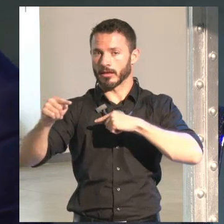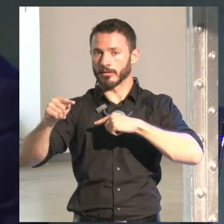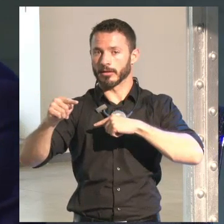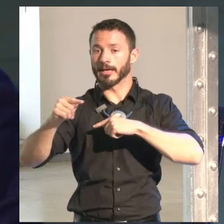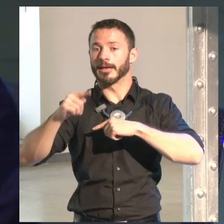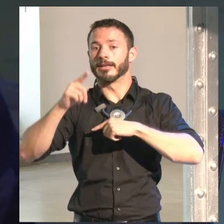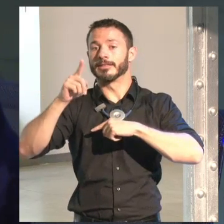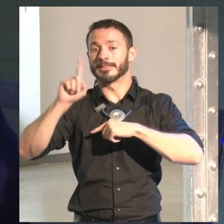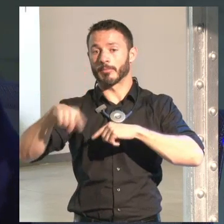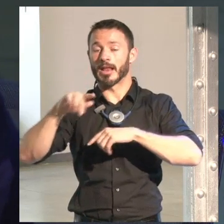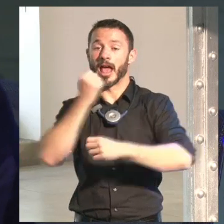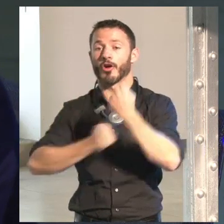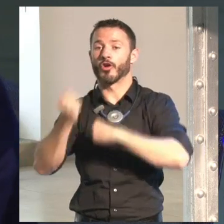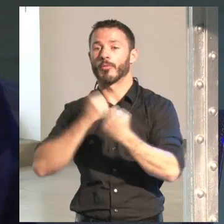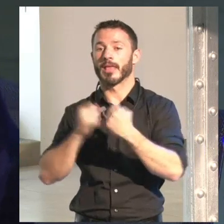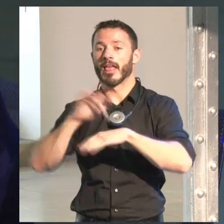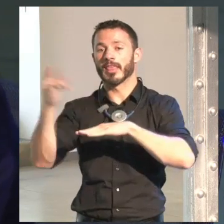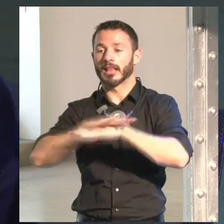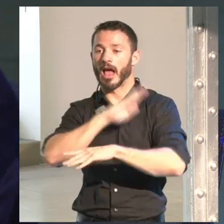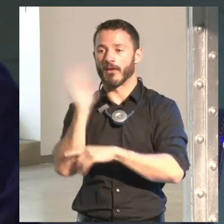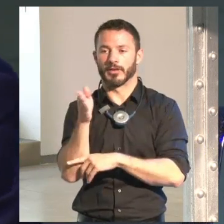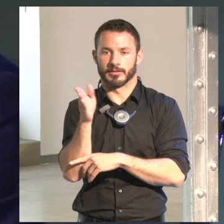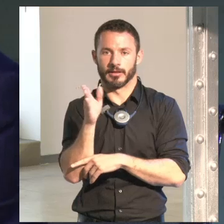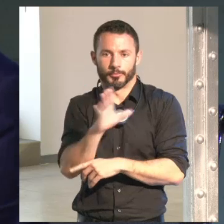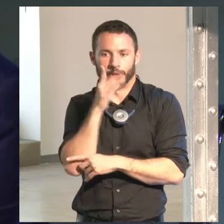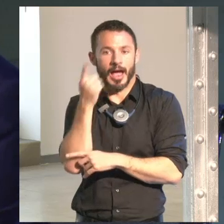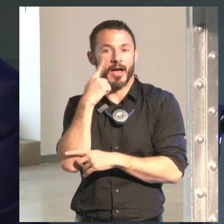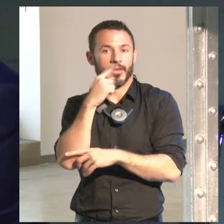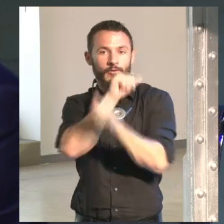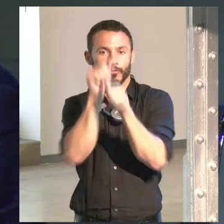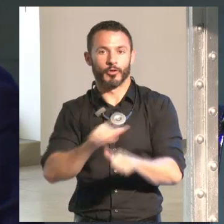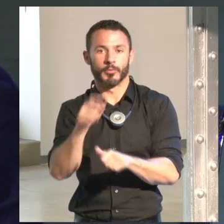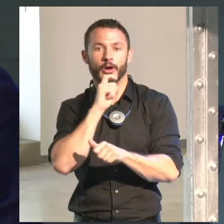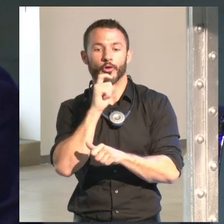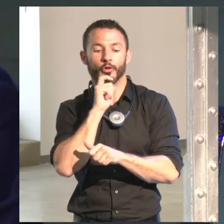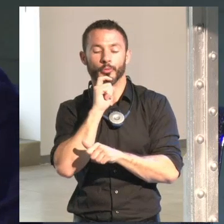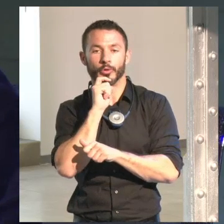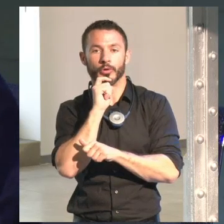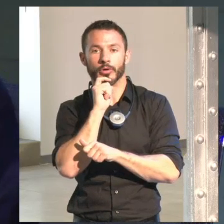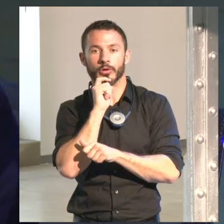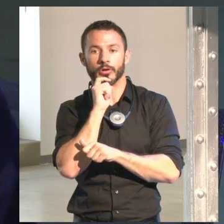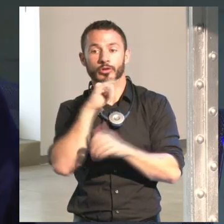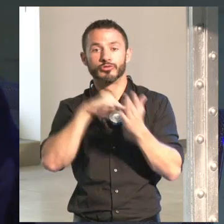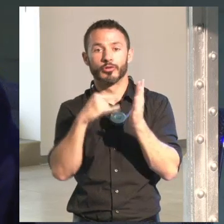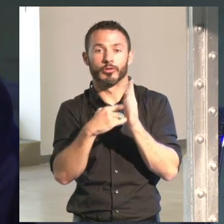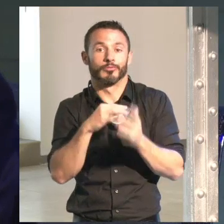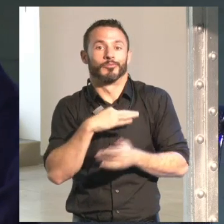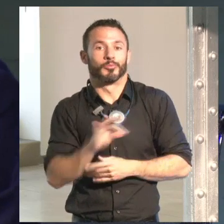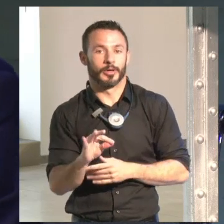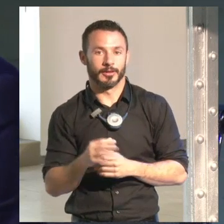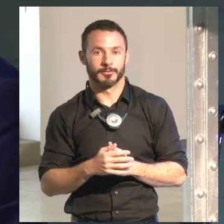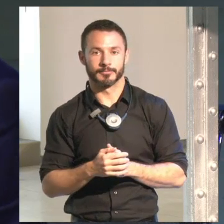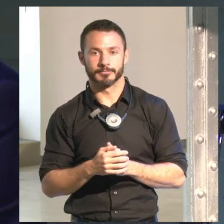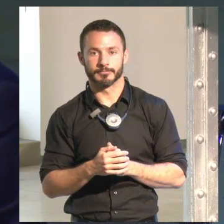la economía digital en estos términos, para ver de qué forma se puede solucionar el asunto, el